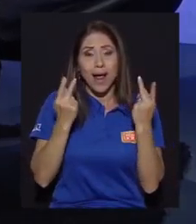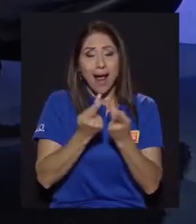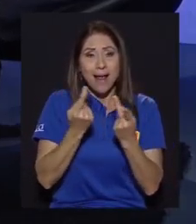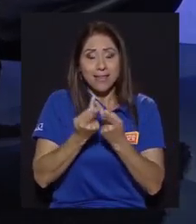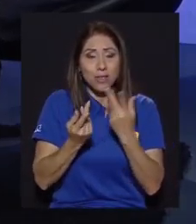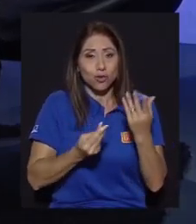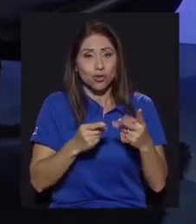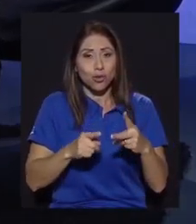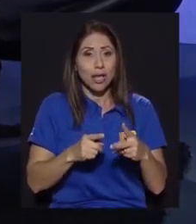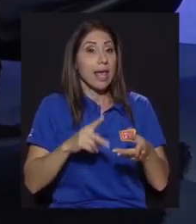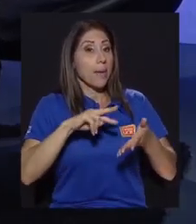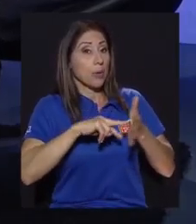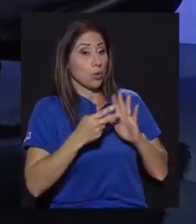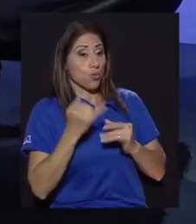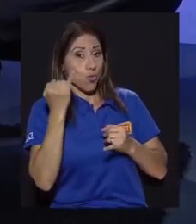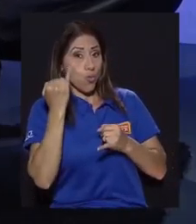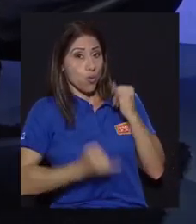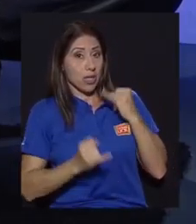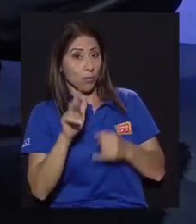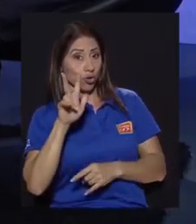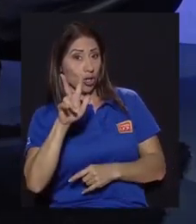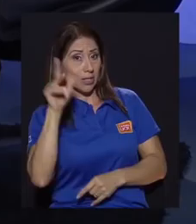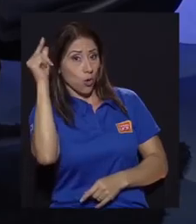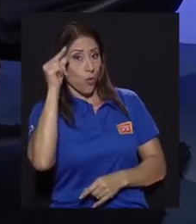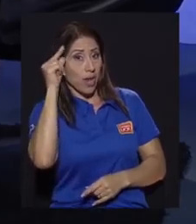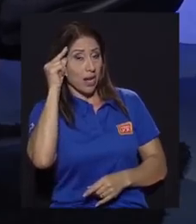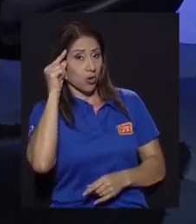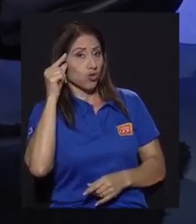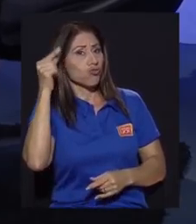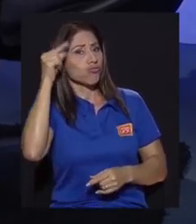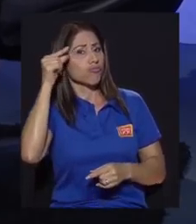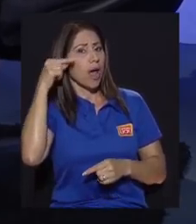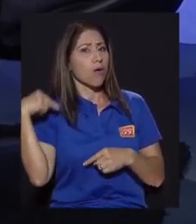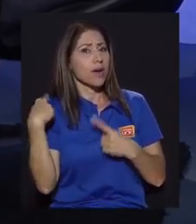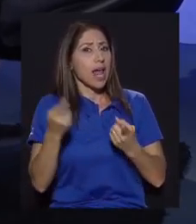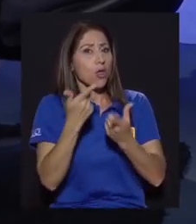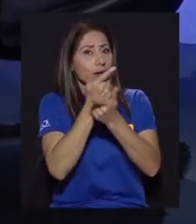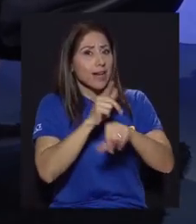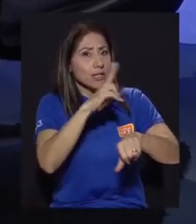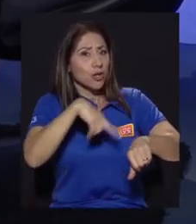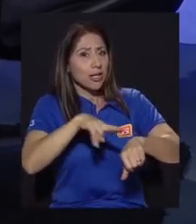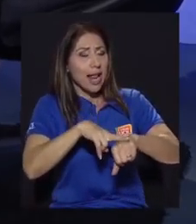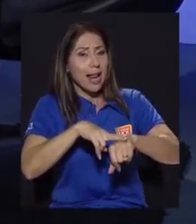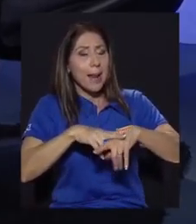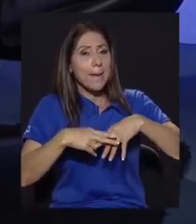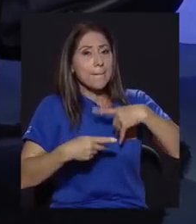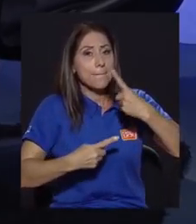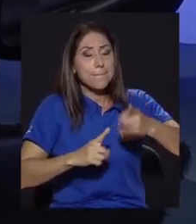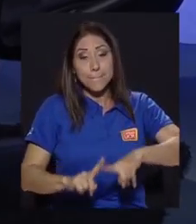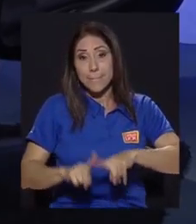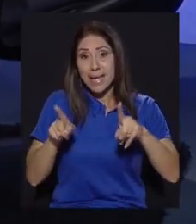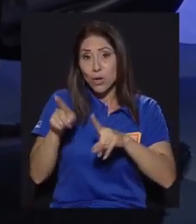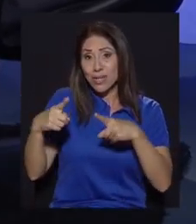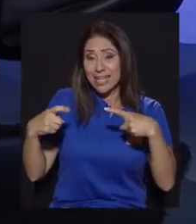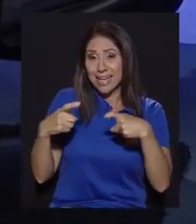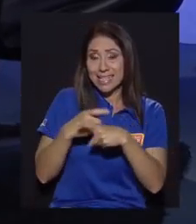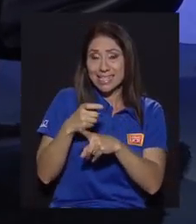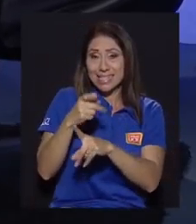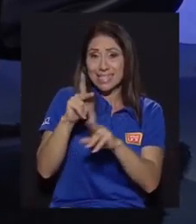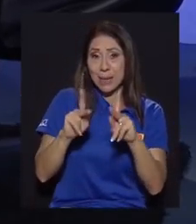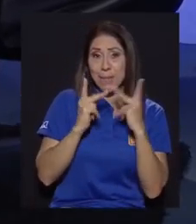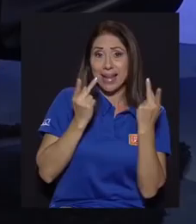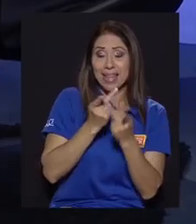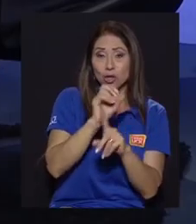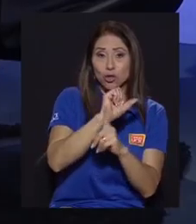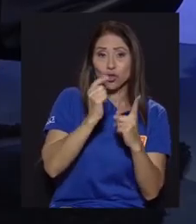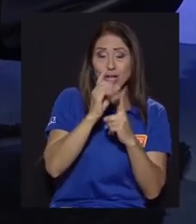partidos que se nos últimos tres gobiernos quien ha gobernado la liberación nacional pero esa crisis de los partidos social cristianos y